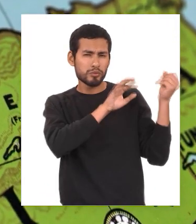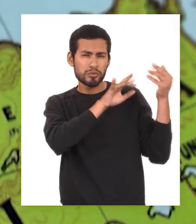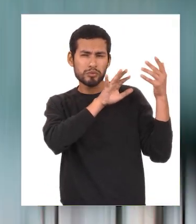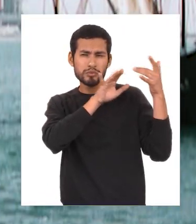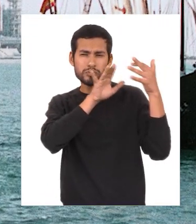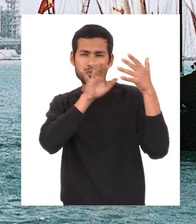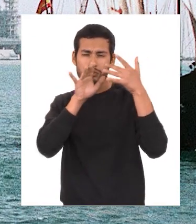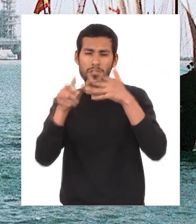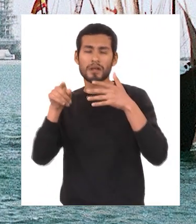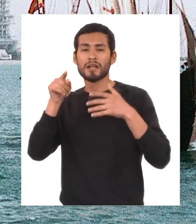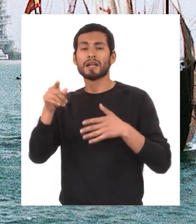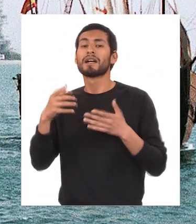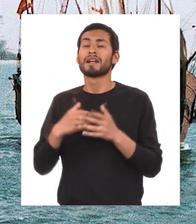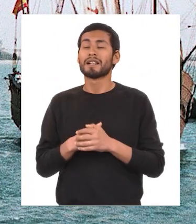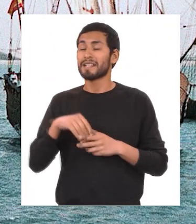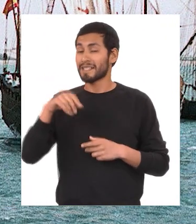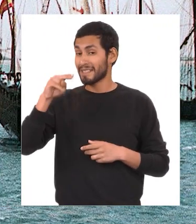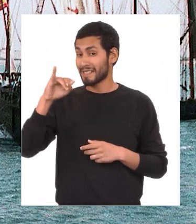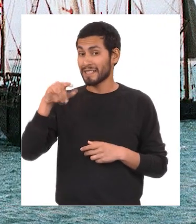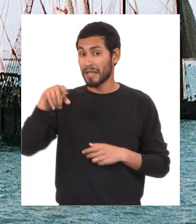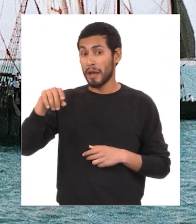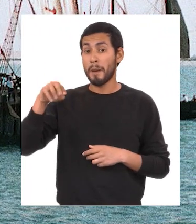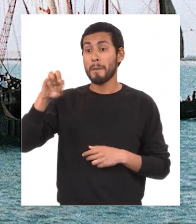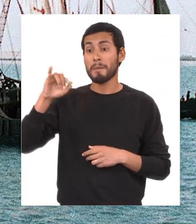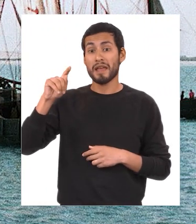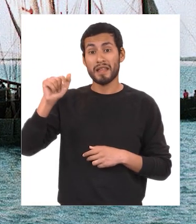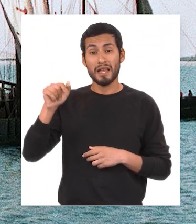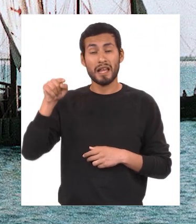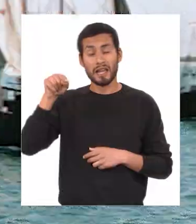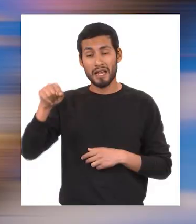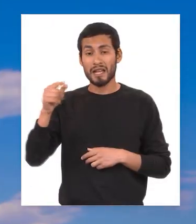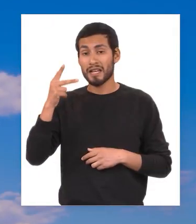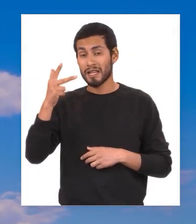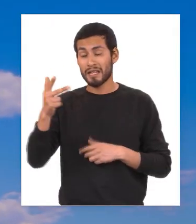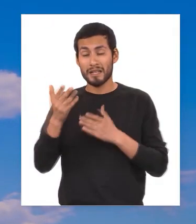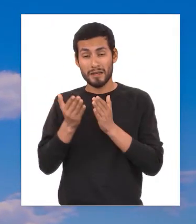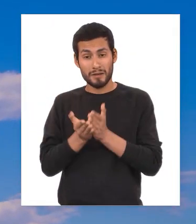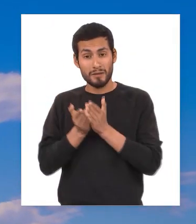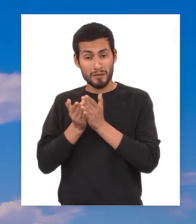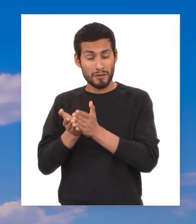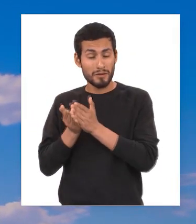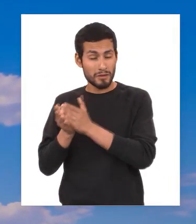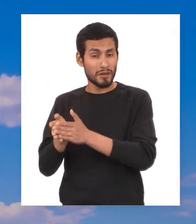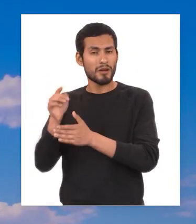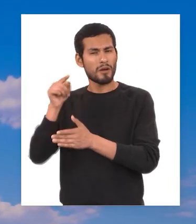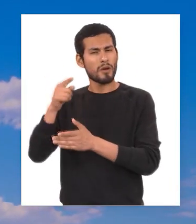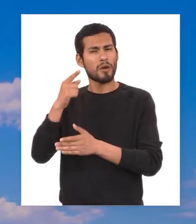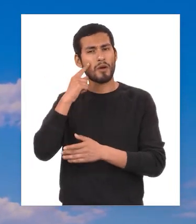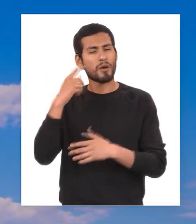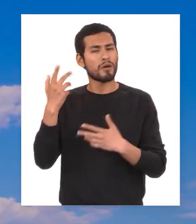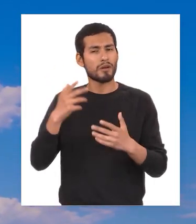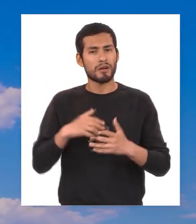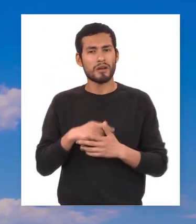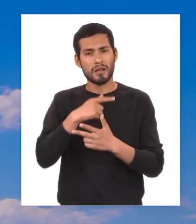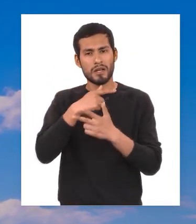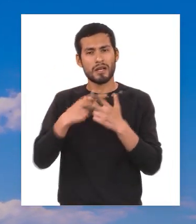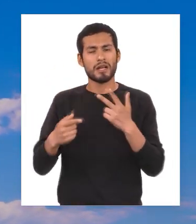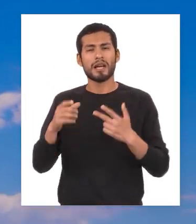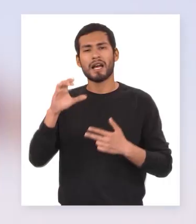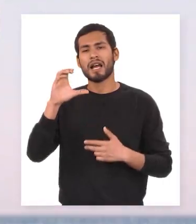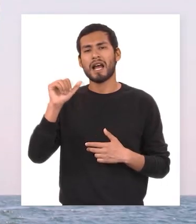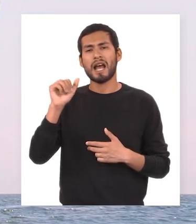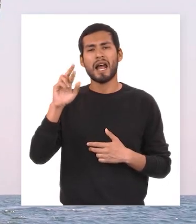naves la niña la pinta y la santa maría estas tres embarcaciones eran conocidas como